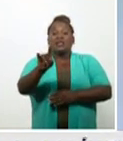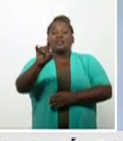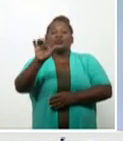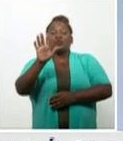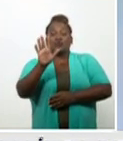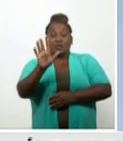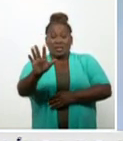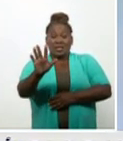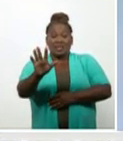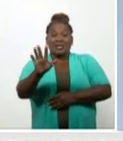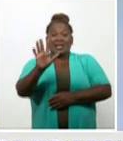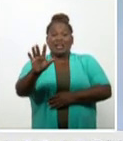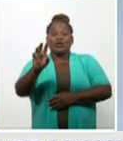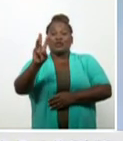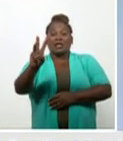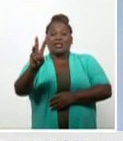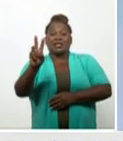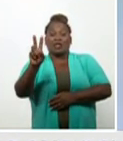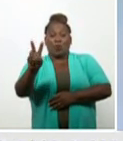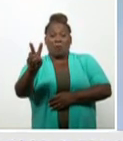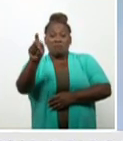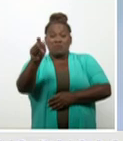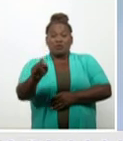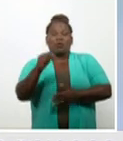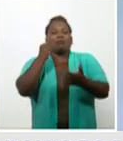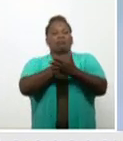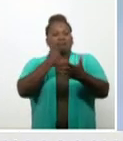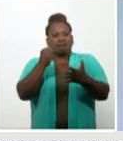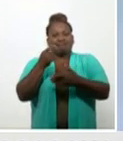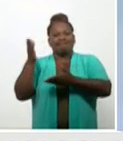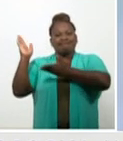2.950.532 casos confirmados,